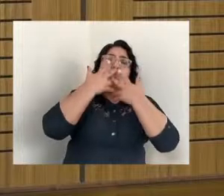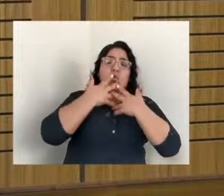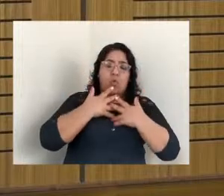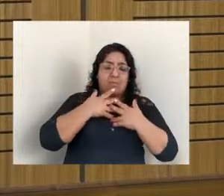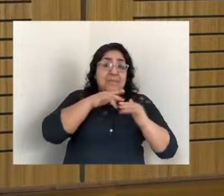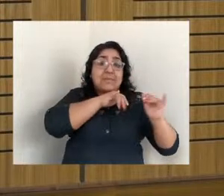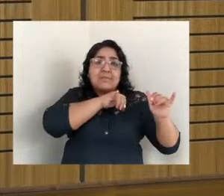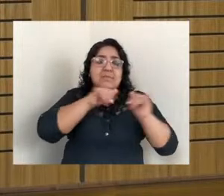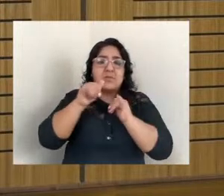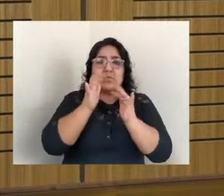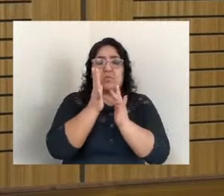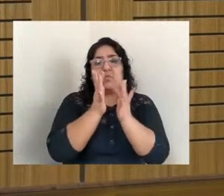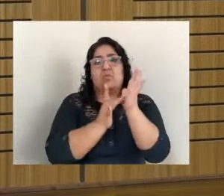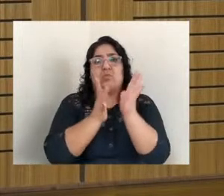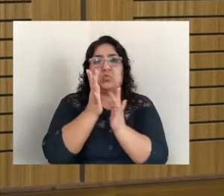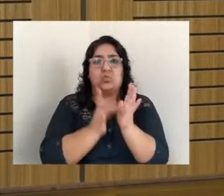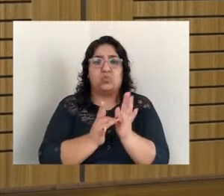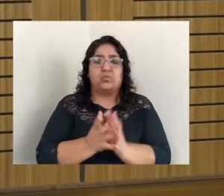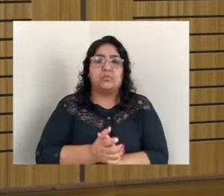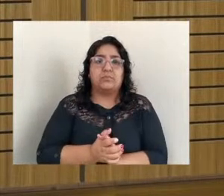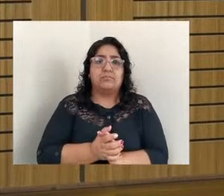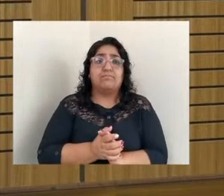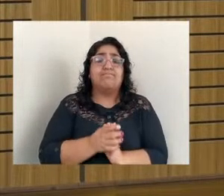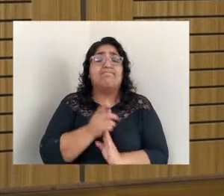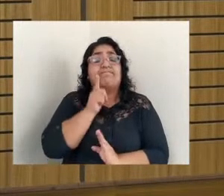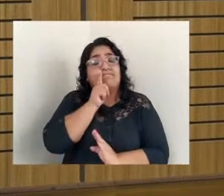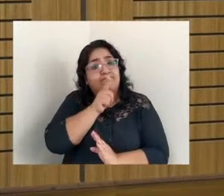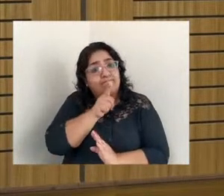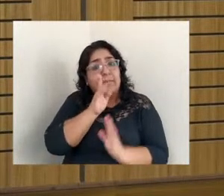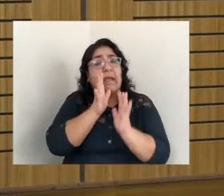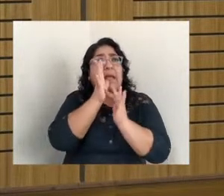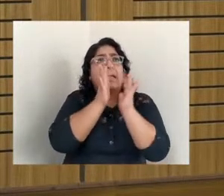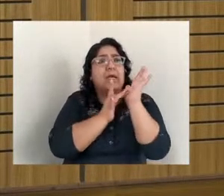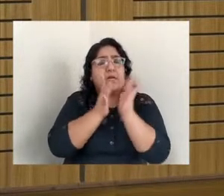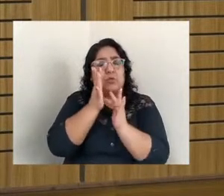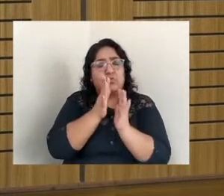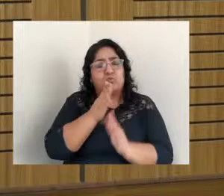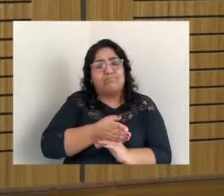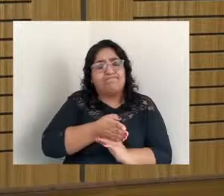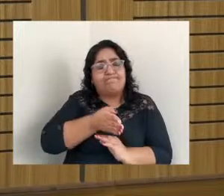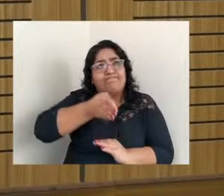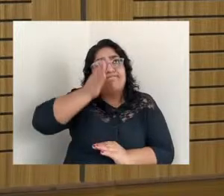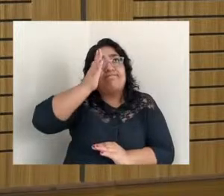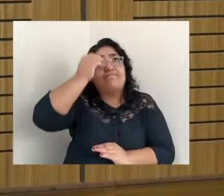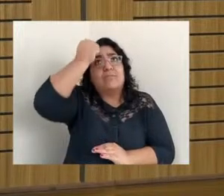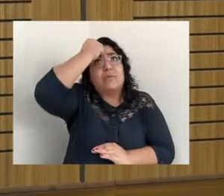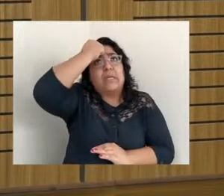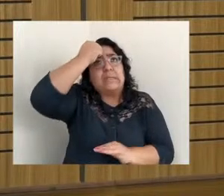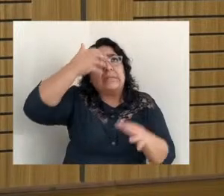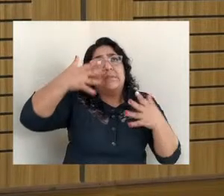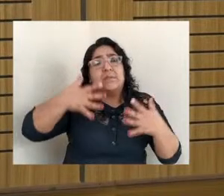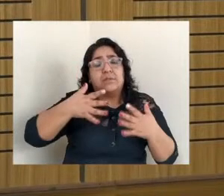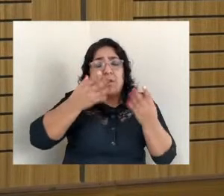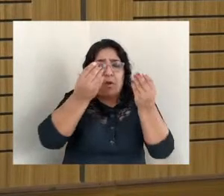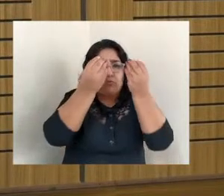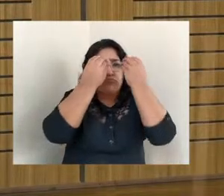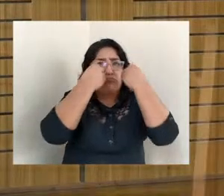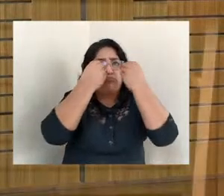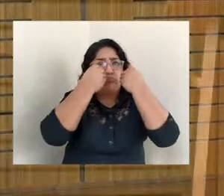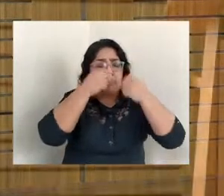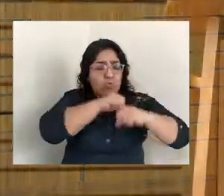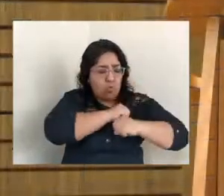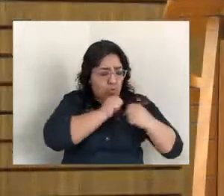Jesús. Y tú, Jesús, Divino Maestro, enséñanos a tener un corazón